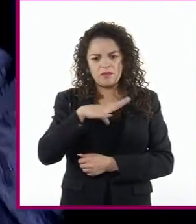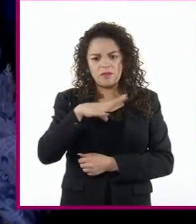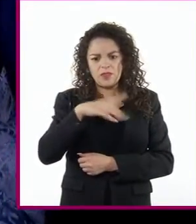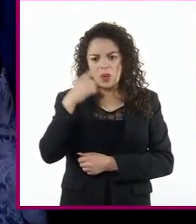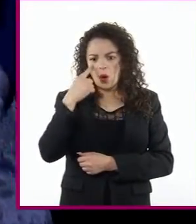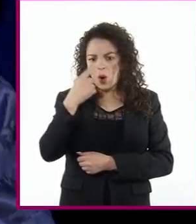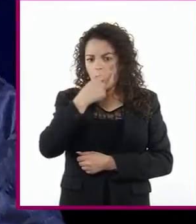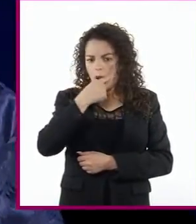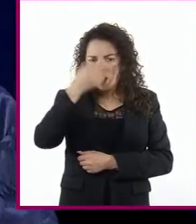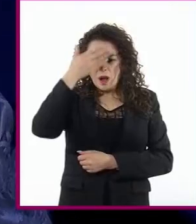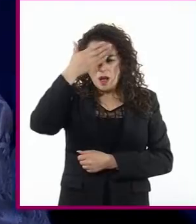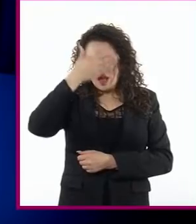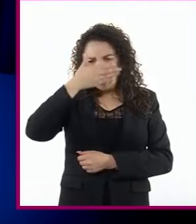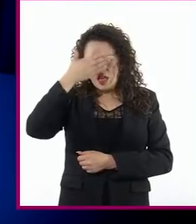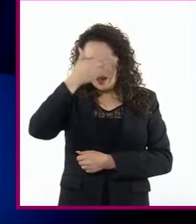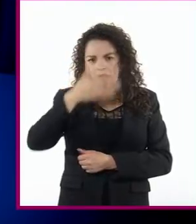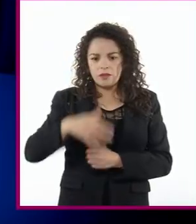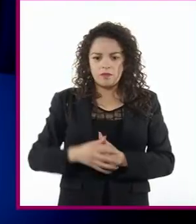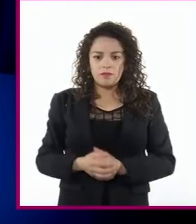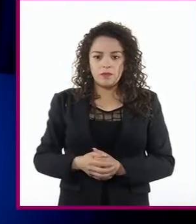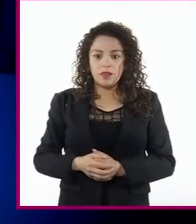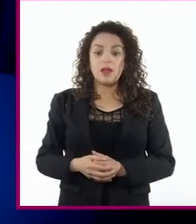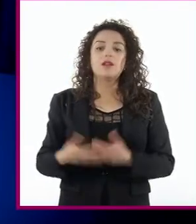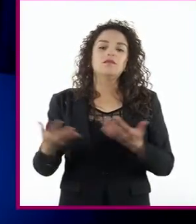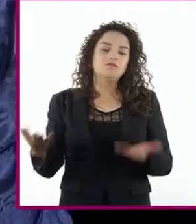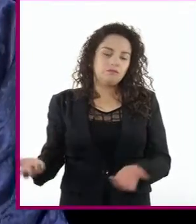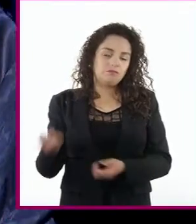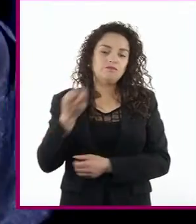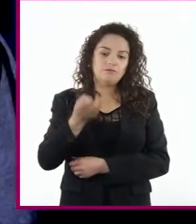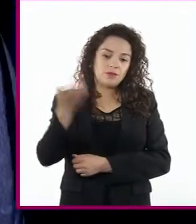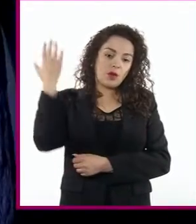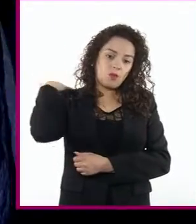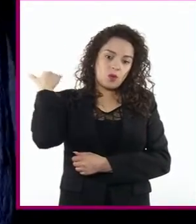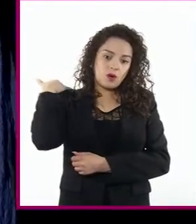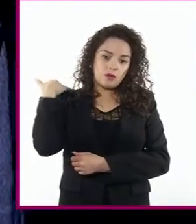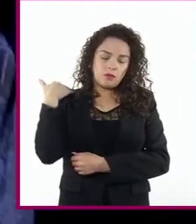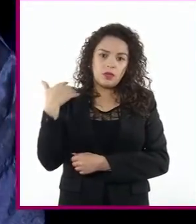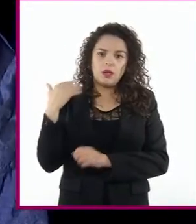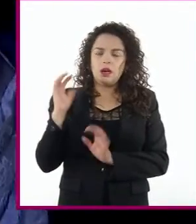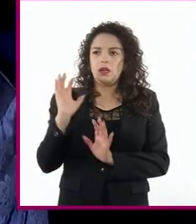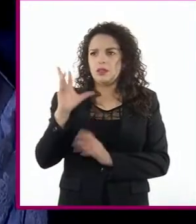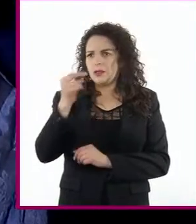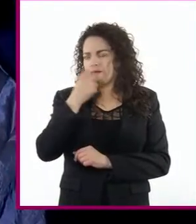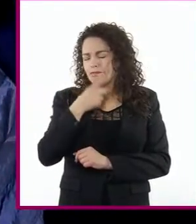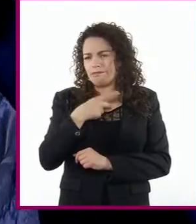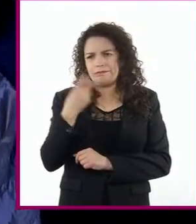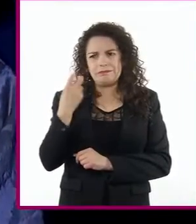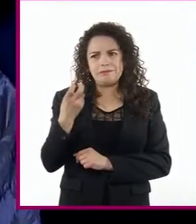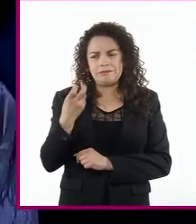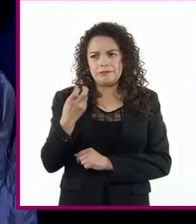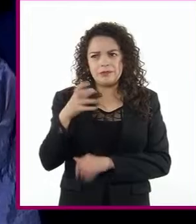ojos. El pulmón. Ay, no me diga eso. A veces noto un